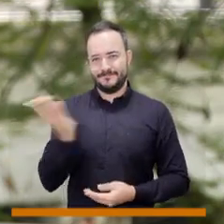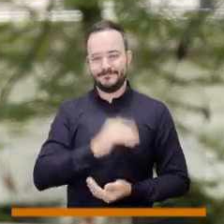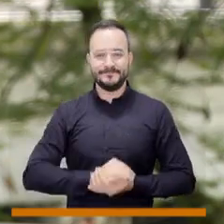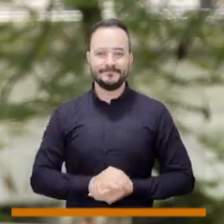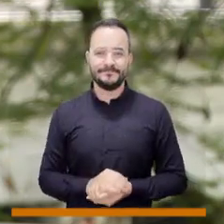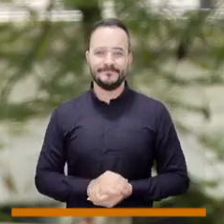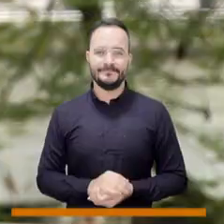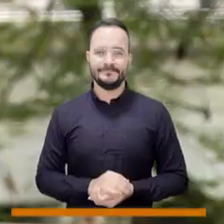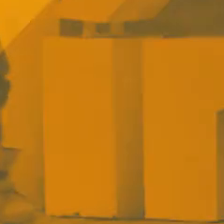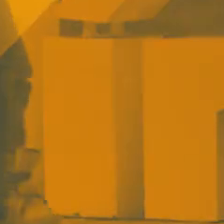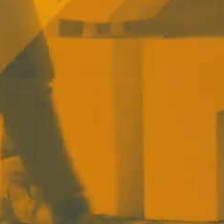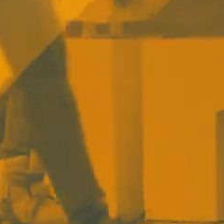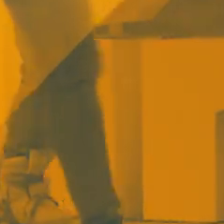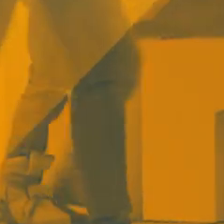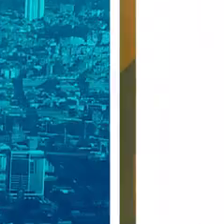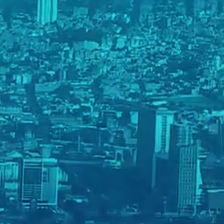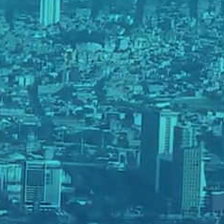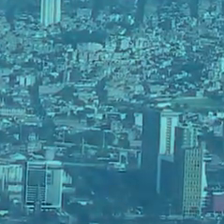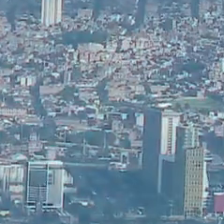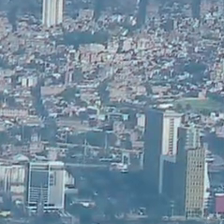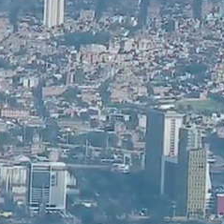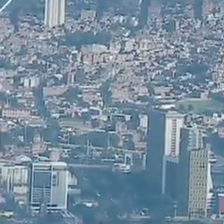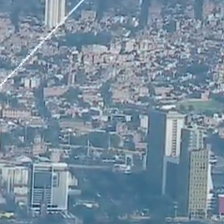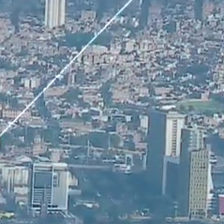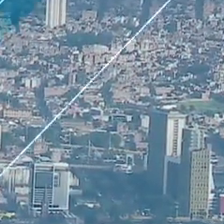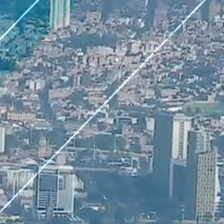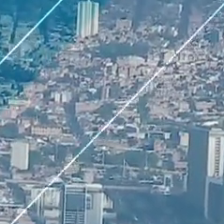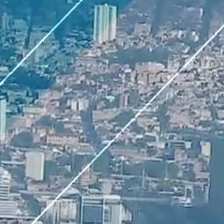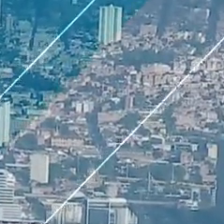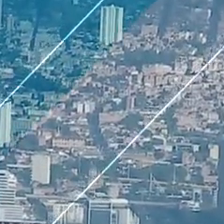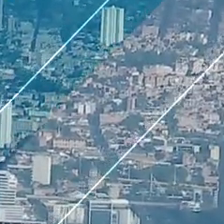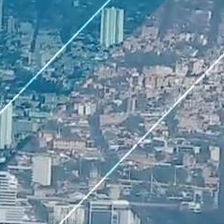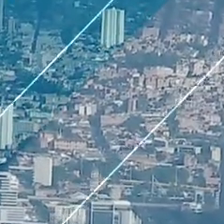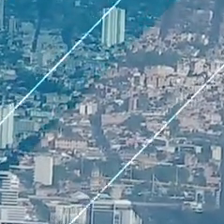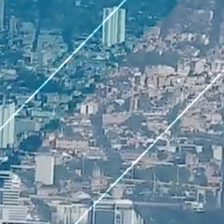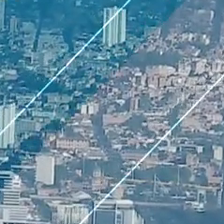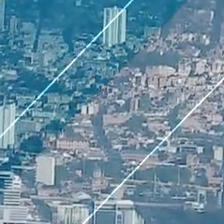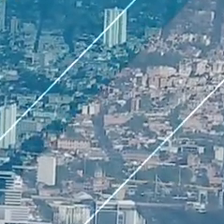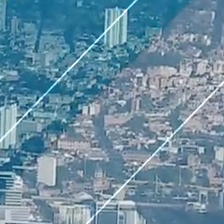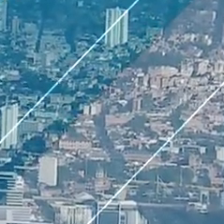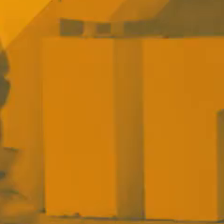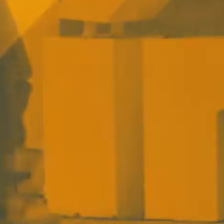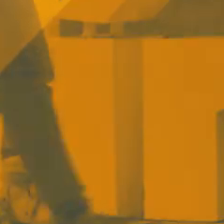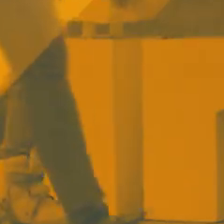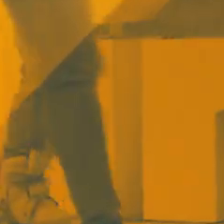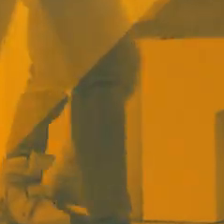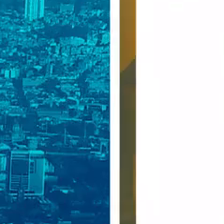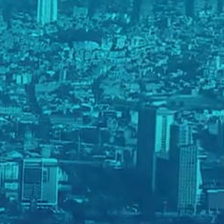Frente a la Gente.